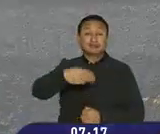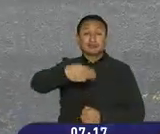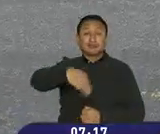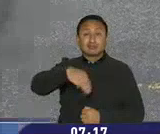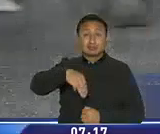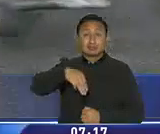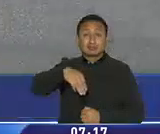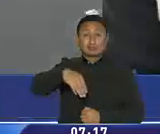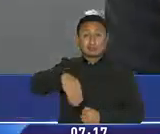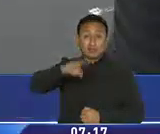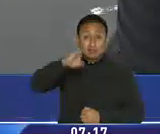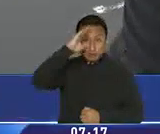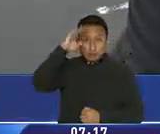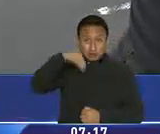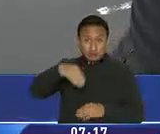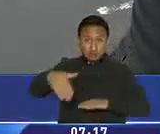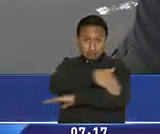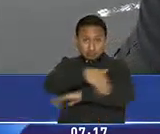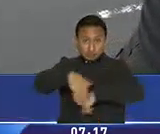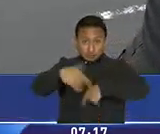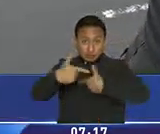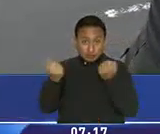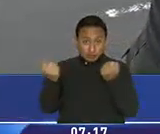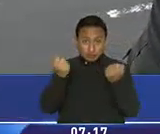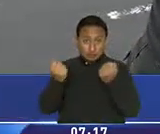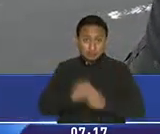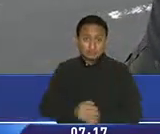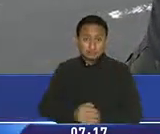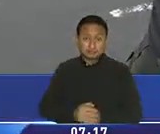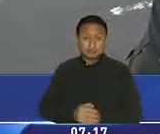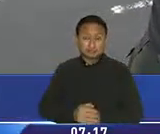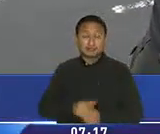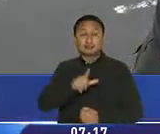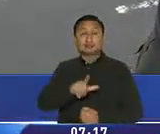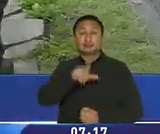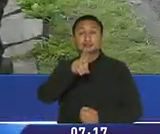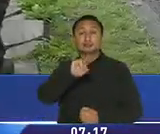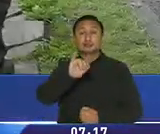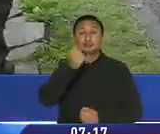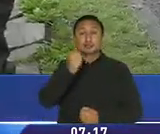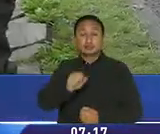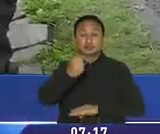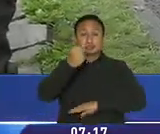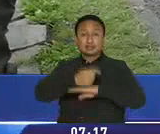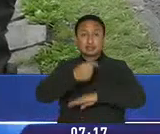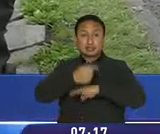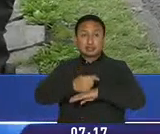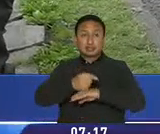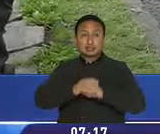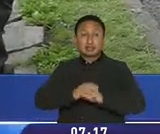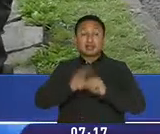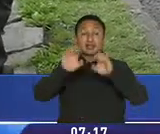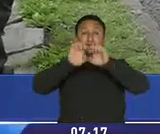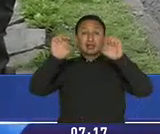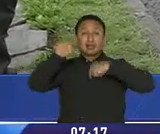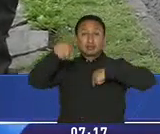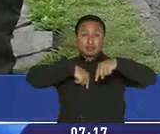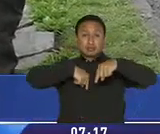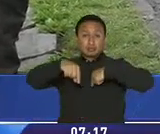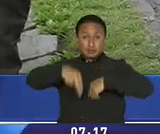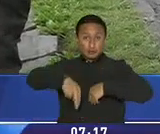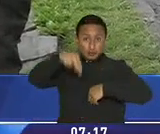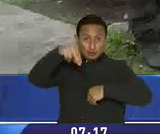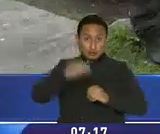los controles en las calles de la Ciudad Blanca. Por su parte, Luis Fernando Ruiz, gerente de la empresa pública de movilidad del norte,